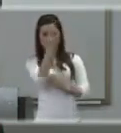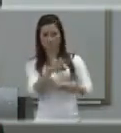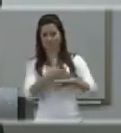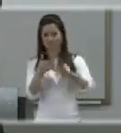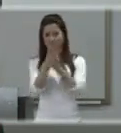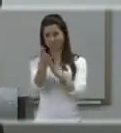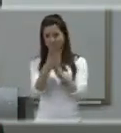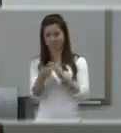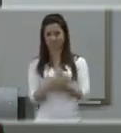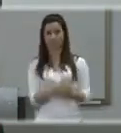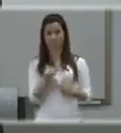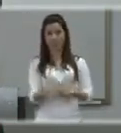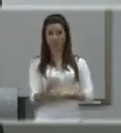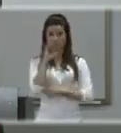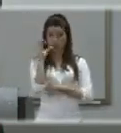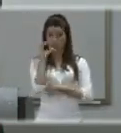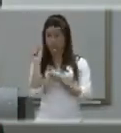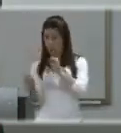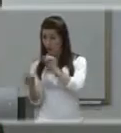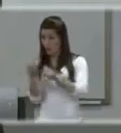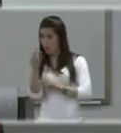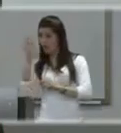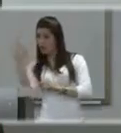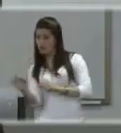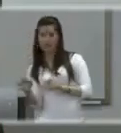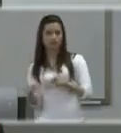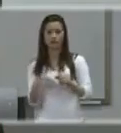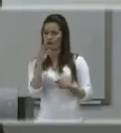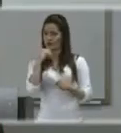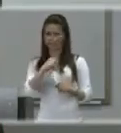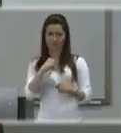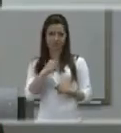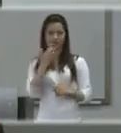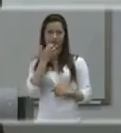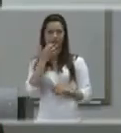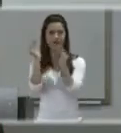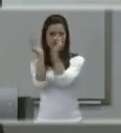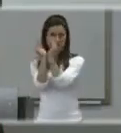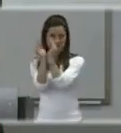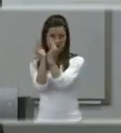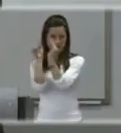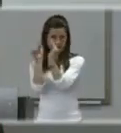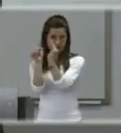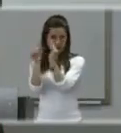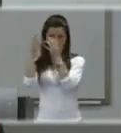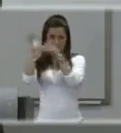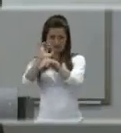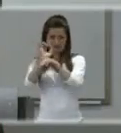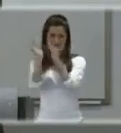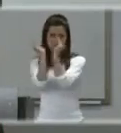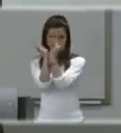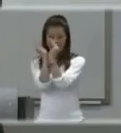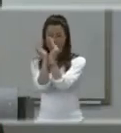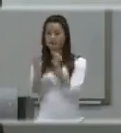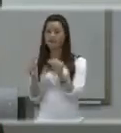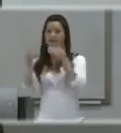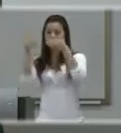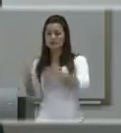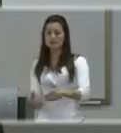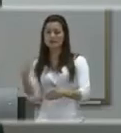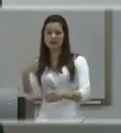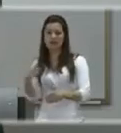comparabilidad de cifras en Colombia. Entonces, el ICBF define discapacidad, entonces nos manda respuesta de derecho de